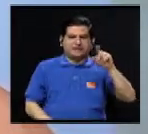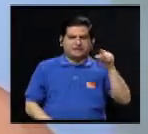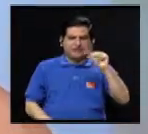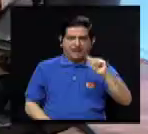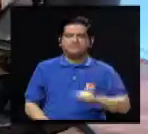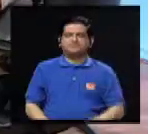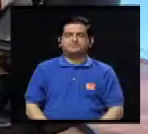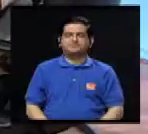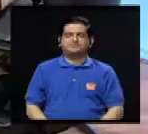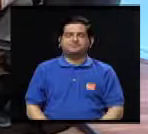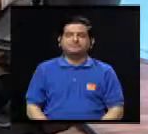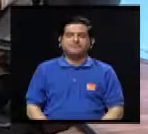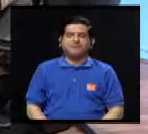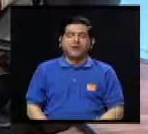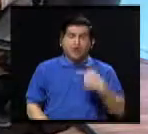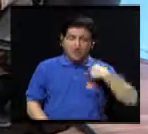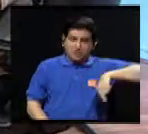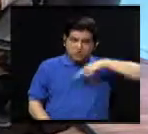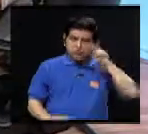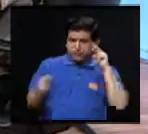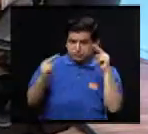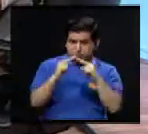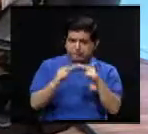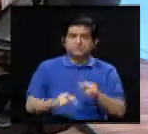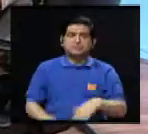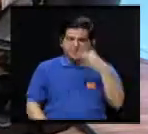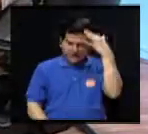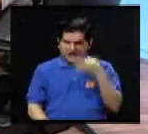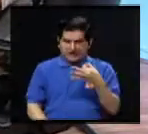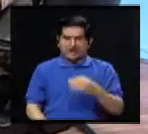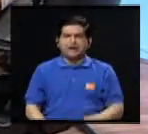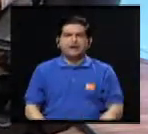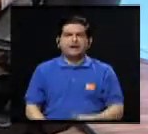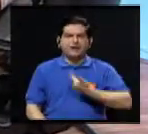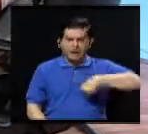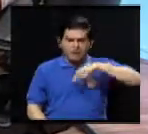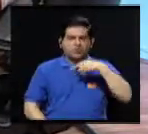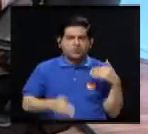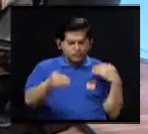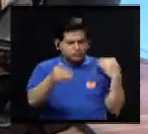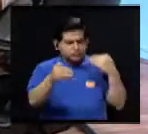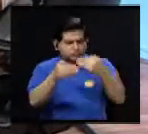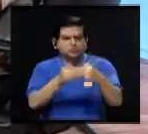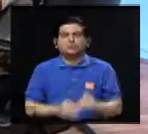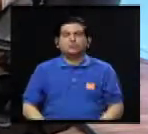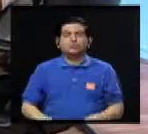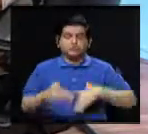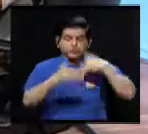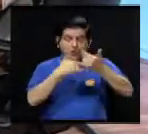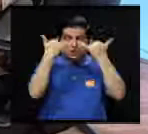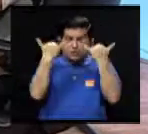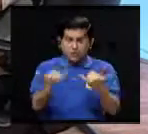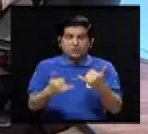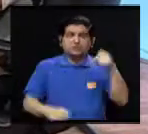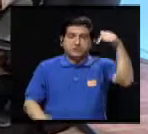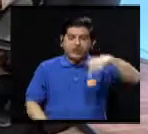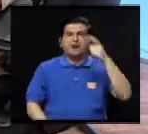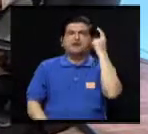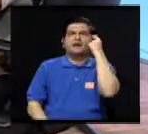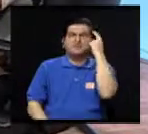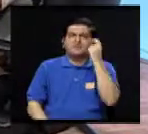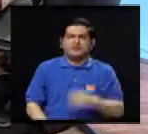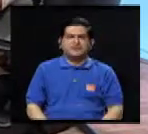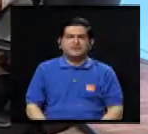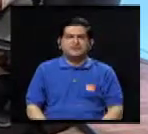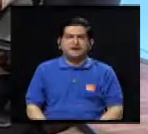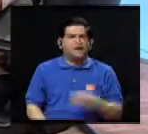fue, bueno, las conocimos, realmente creo que sí hubo un acercamiento, y a partir de eso ya vinimos aquí, ya pensando aquí